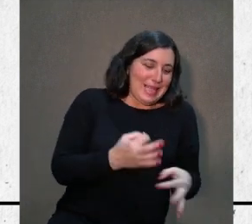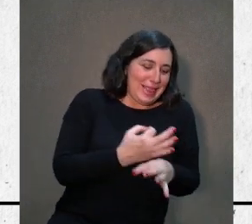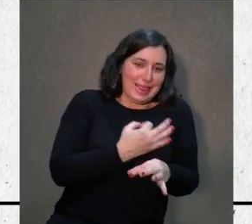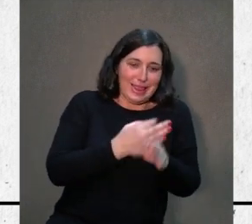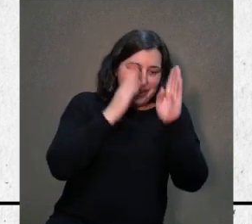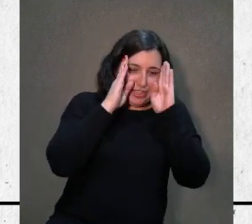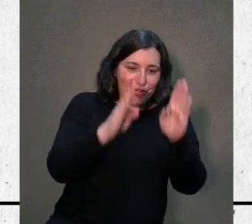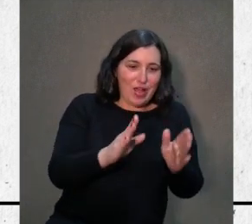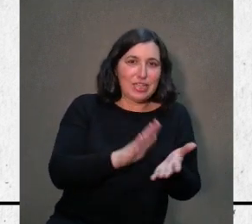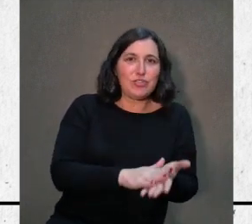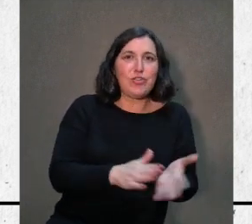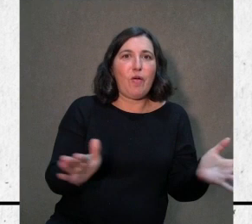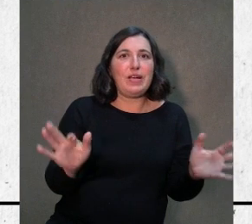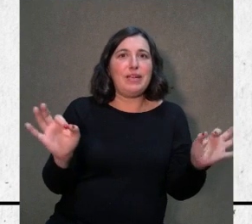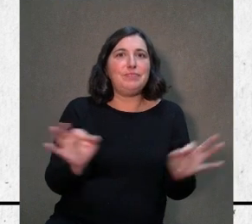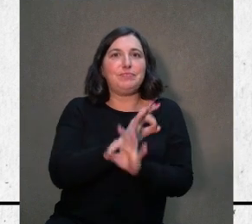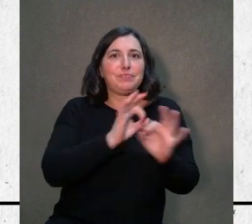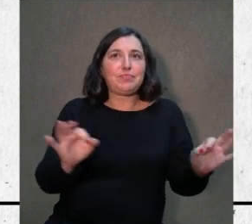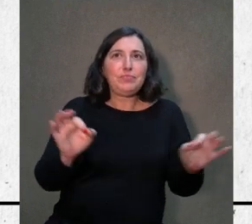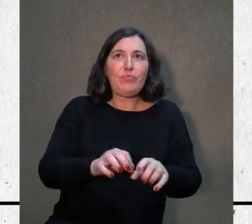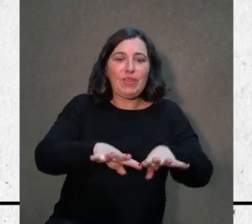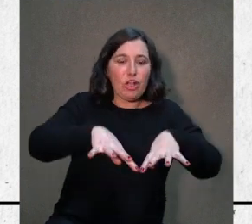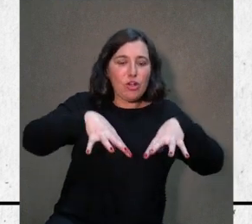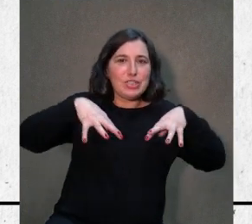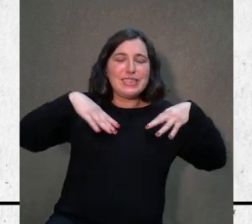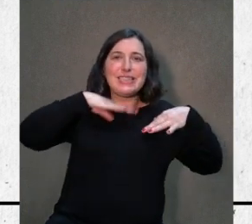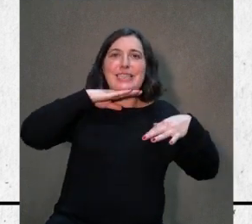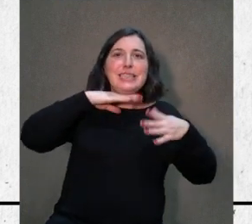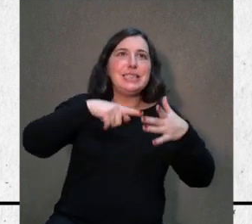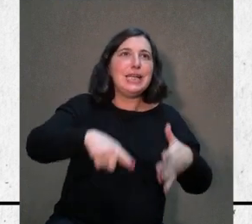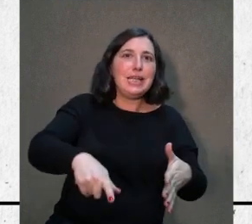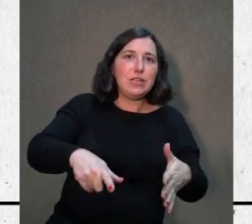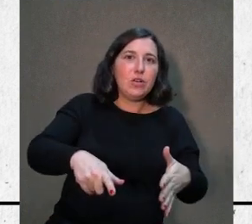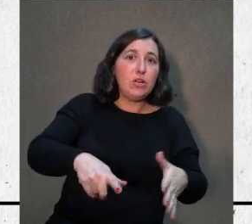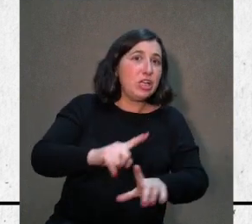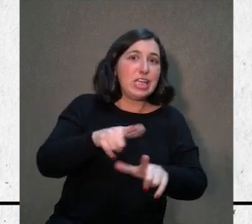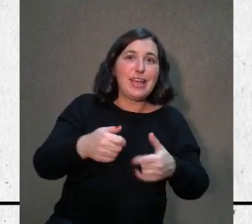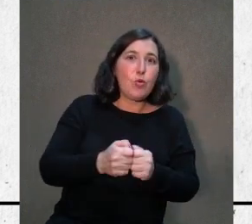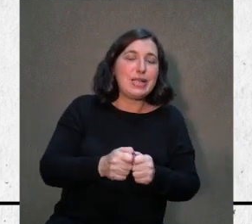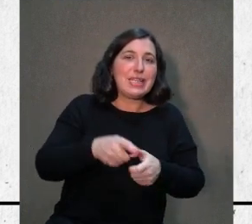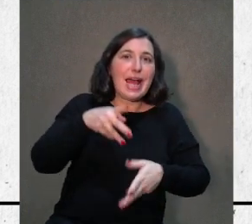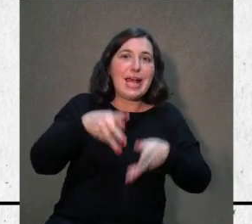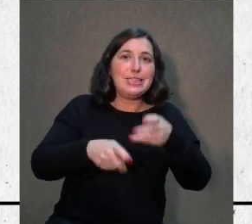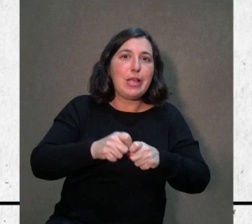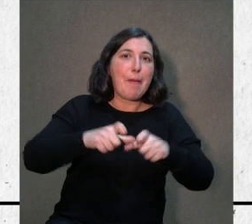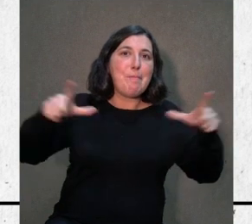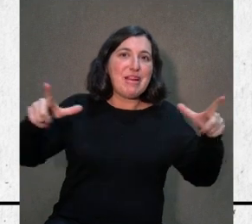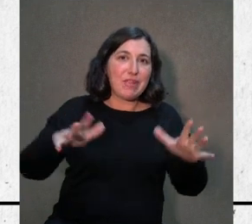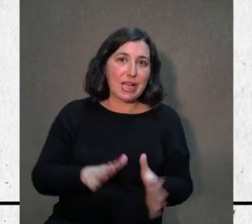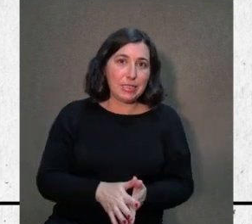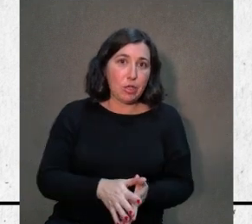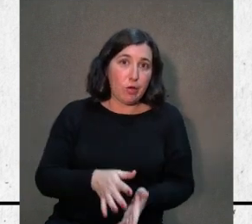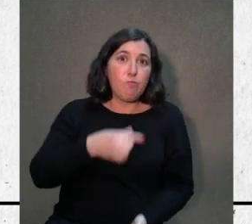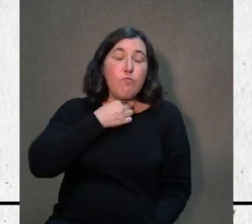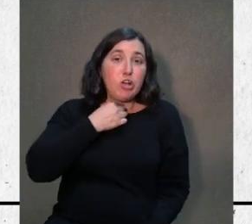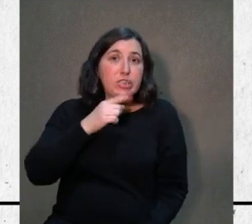de otro, educados realmente los instrumentistas acústicos a llenar un teatro enorme sin amplificación. Es muy